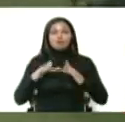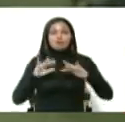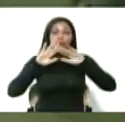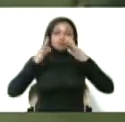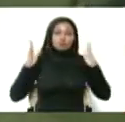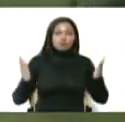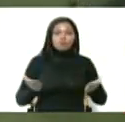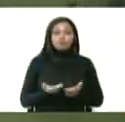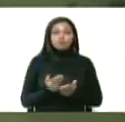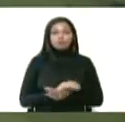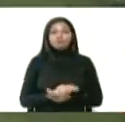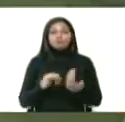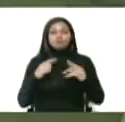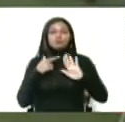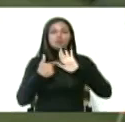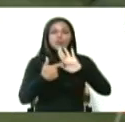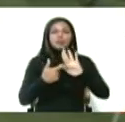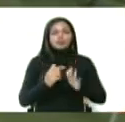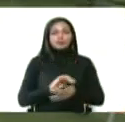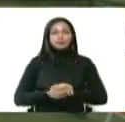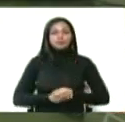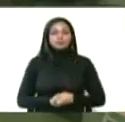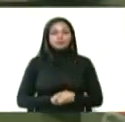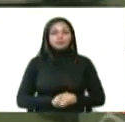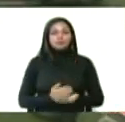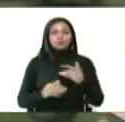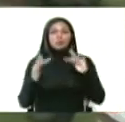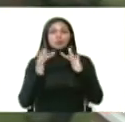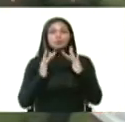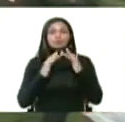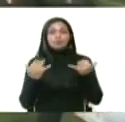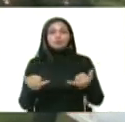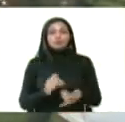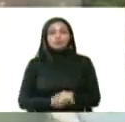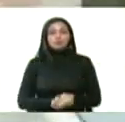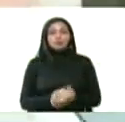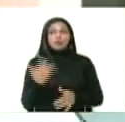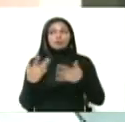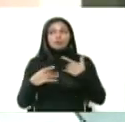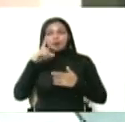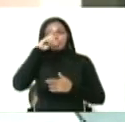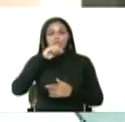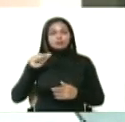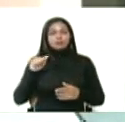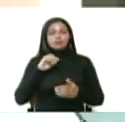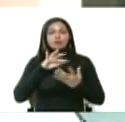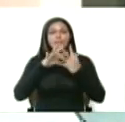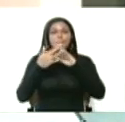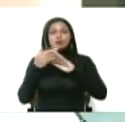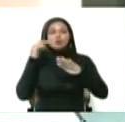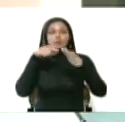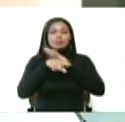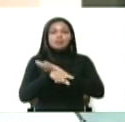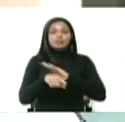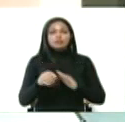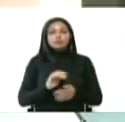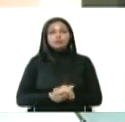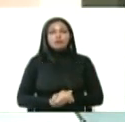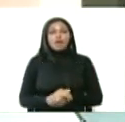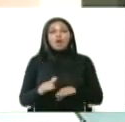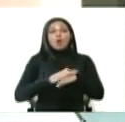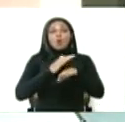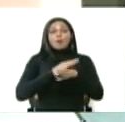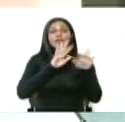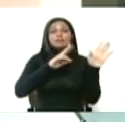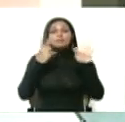mundo. Y para muestra un botón, vamos a hacer un pase en este acto aniversario de Barrio Adentro, en este día jueves